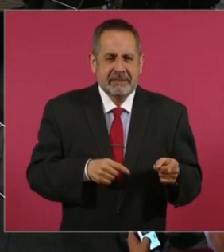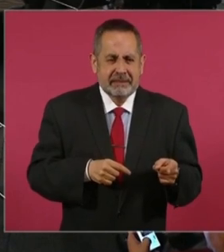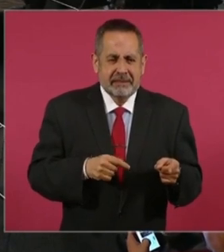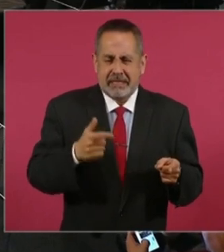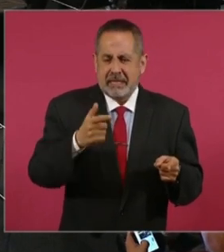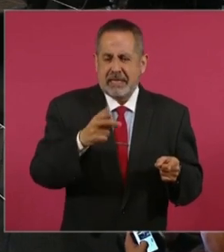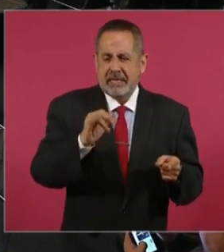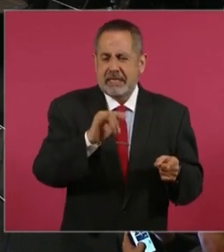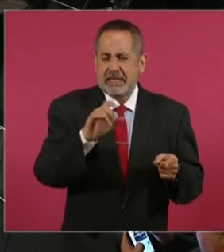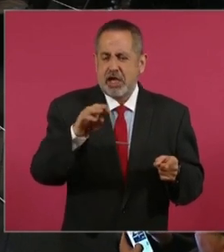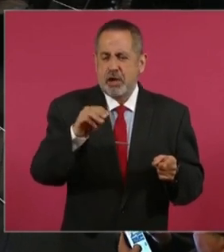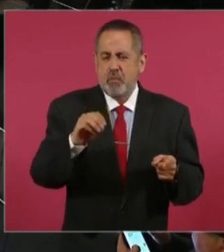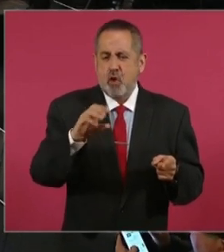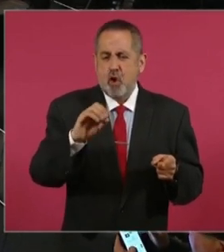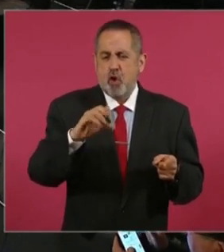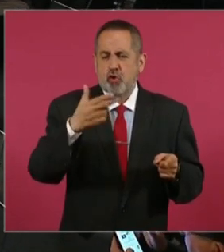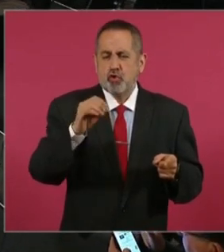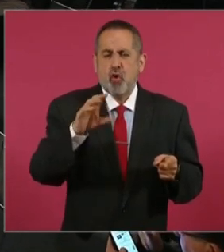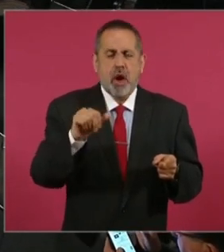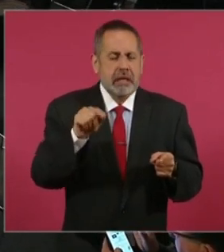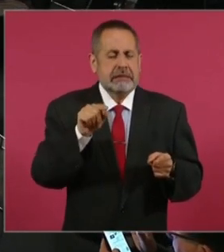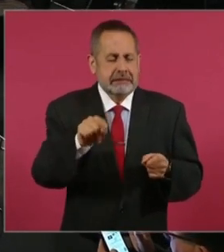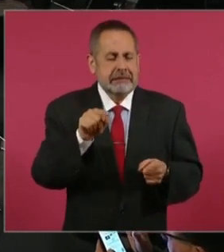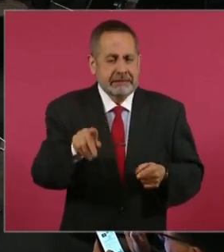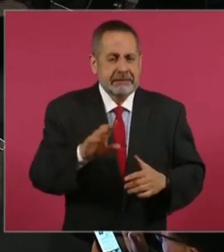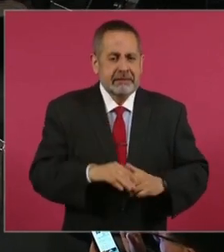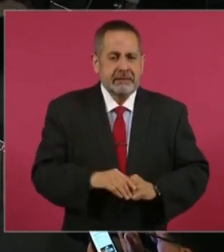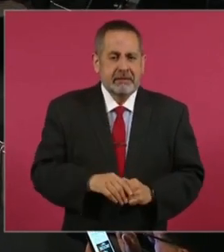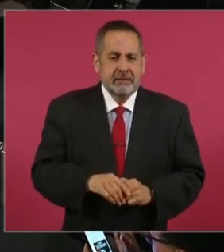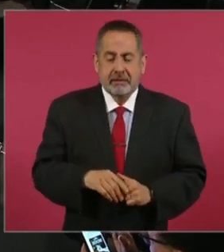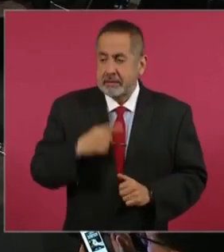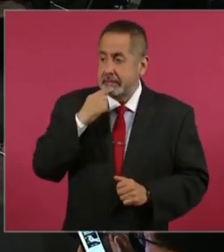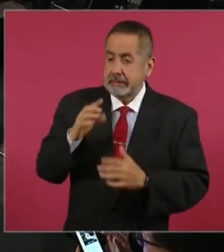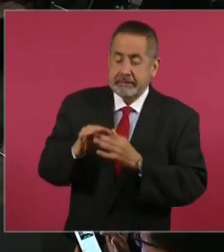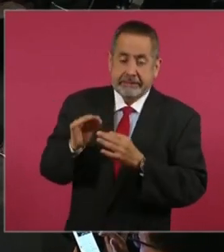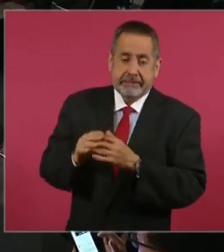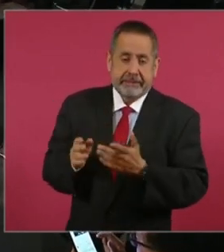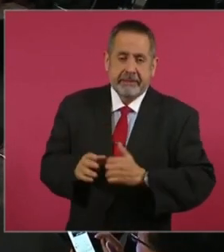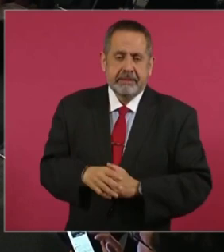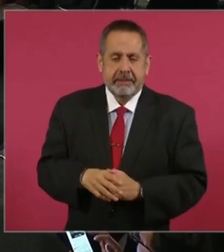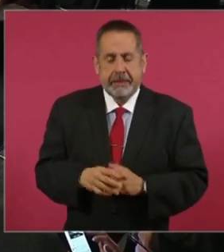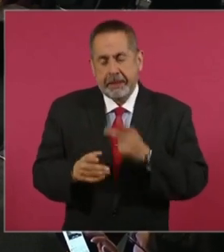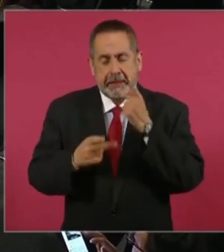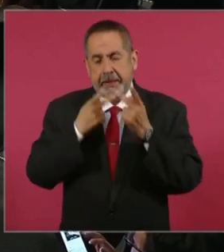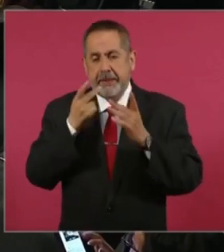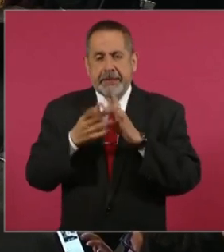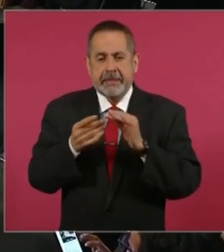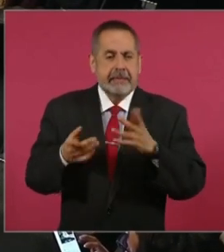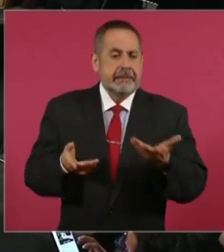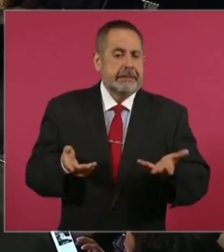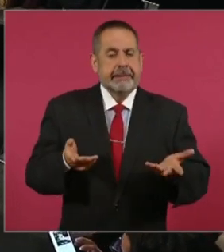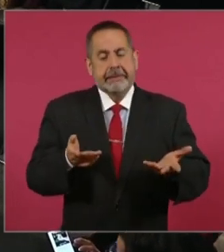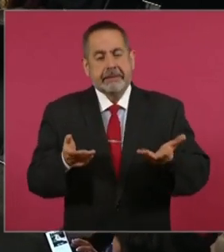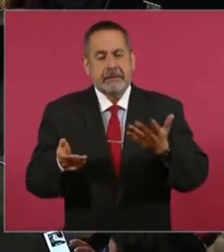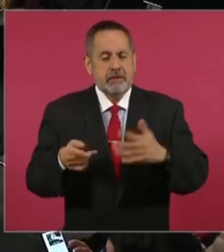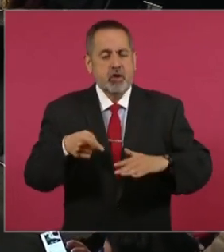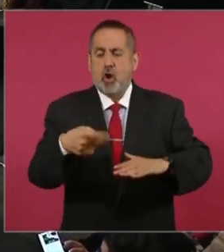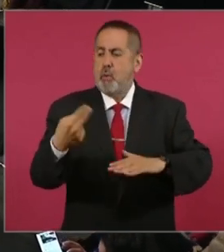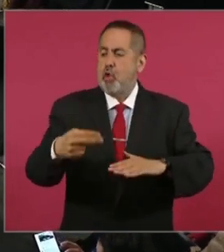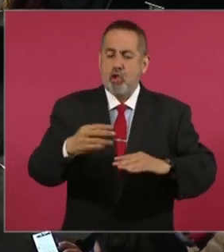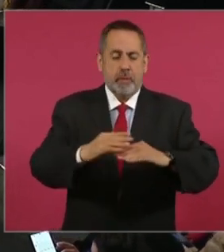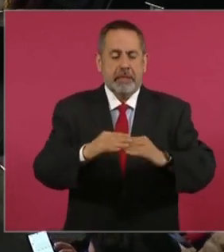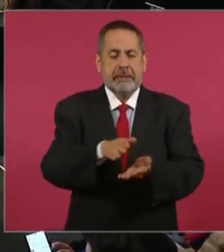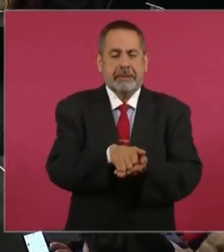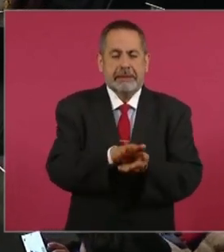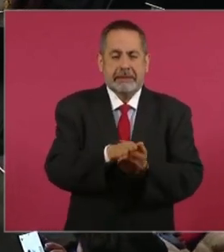Guillermo Ochoa, Ochoa, sí, y entonces dice, empiezan a hablar y a todo, que si, ¿cómo le